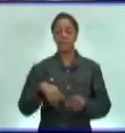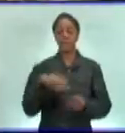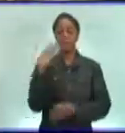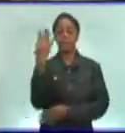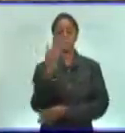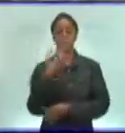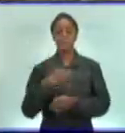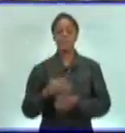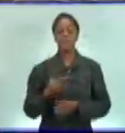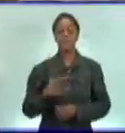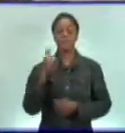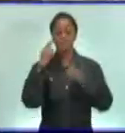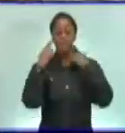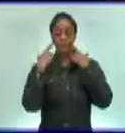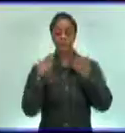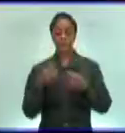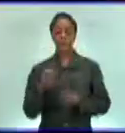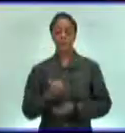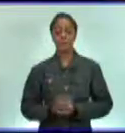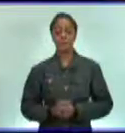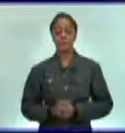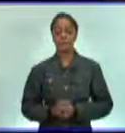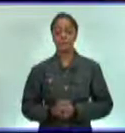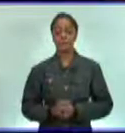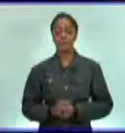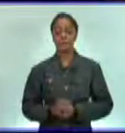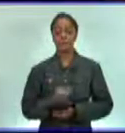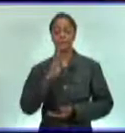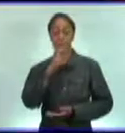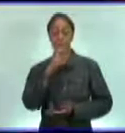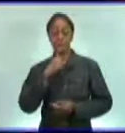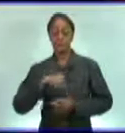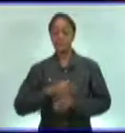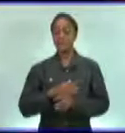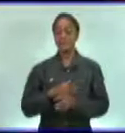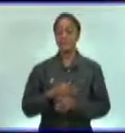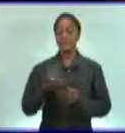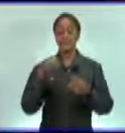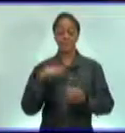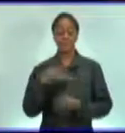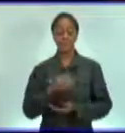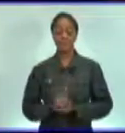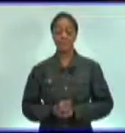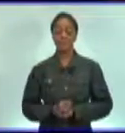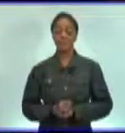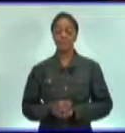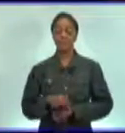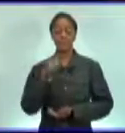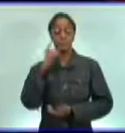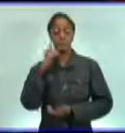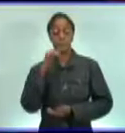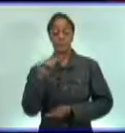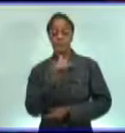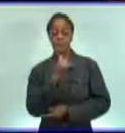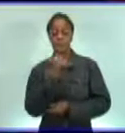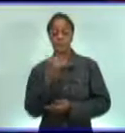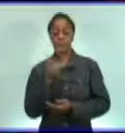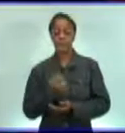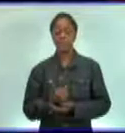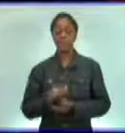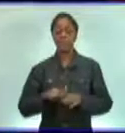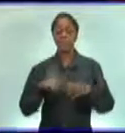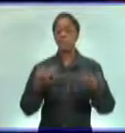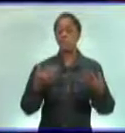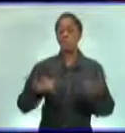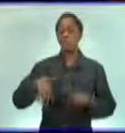ambiente. Interesante, ¿no? Exquisita la diversidad que nos caracteriza. Observaron en el video cómo